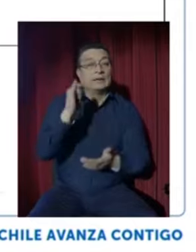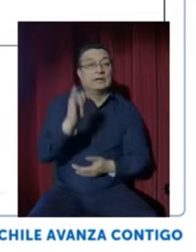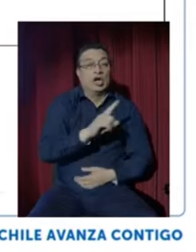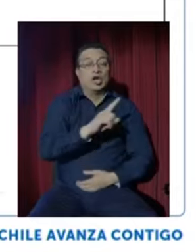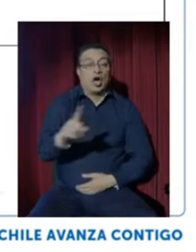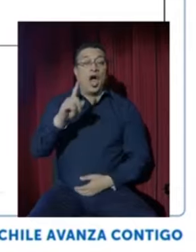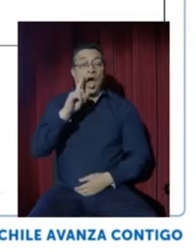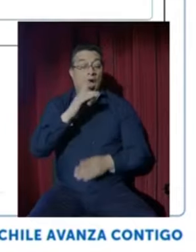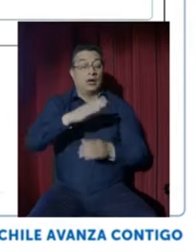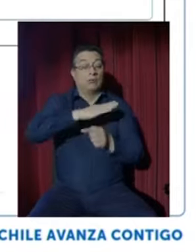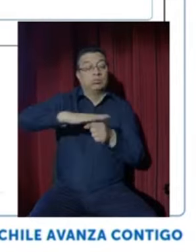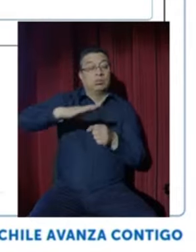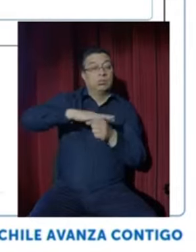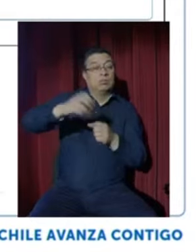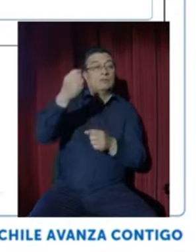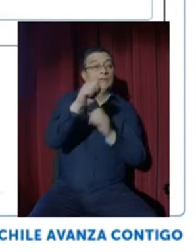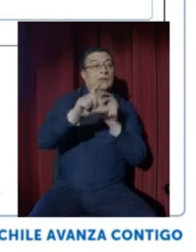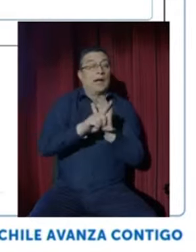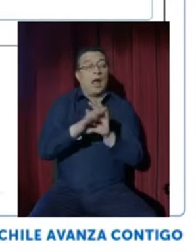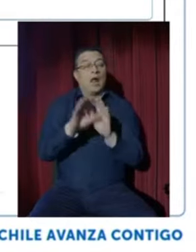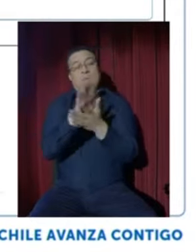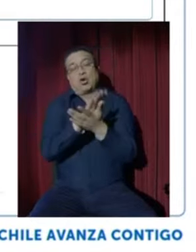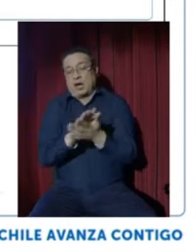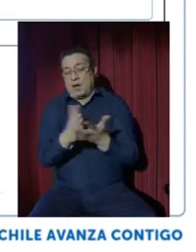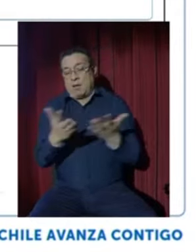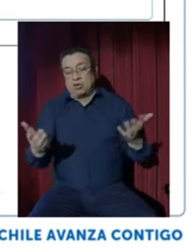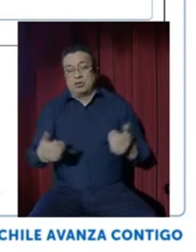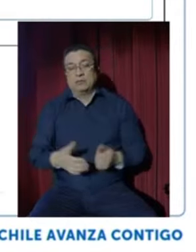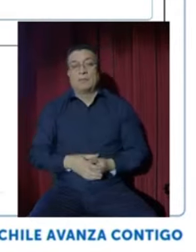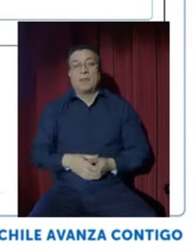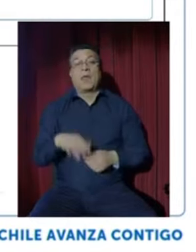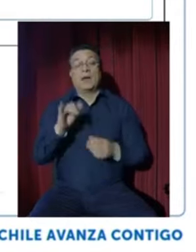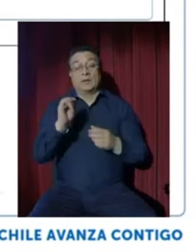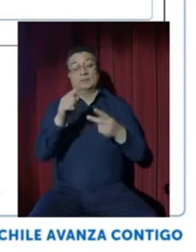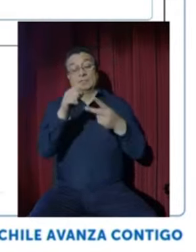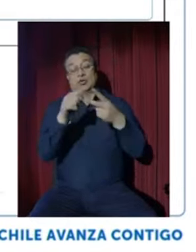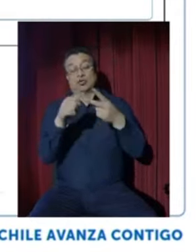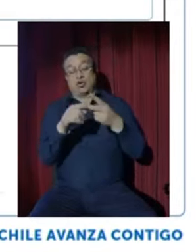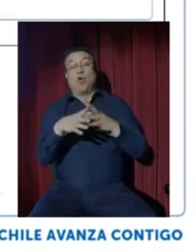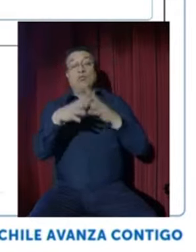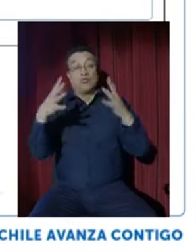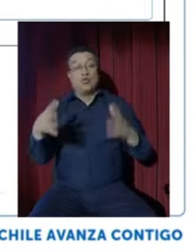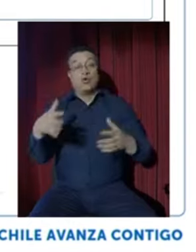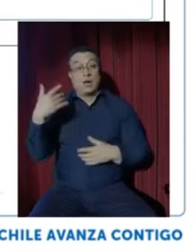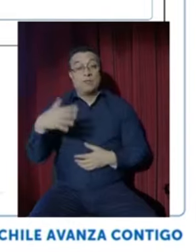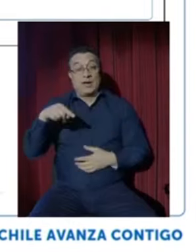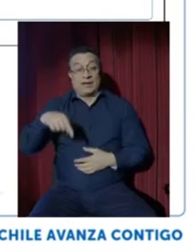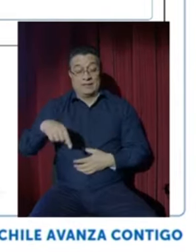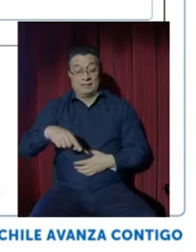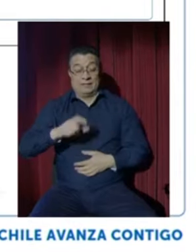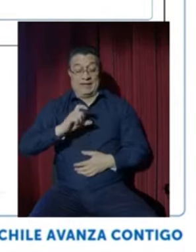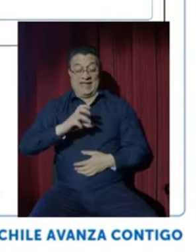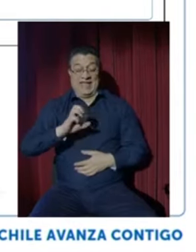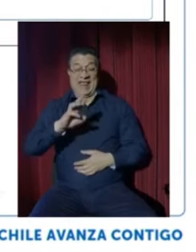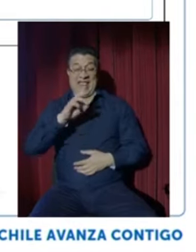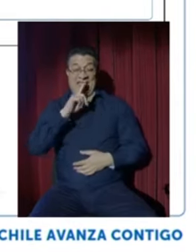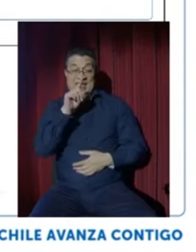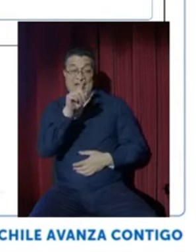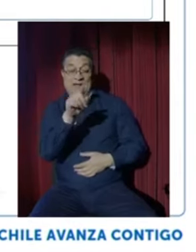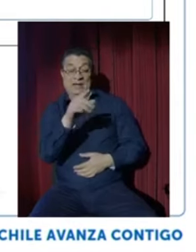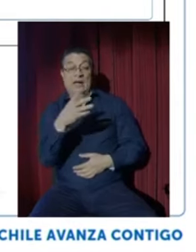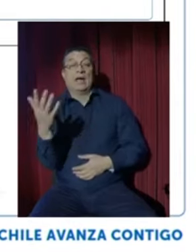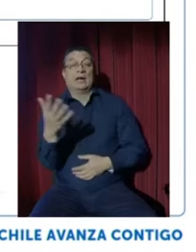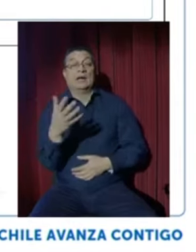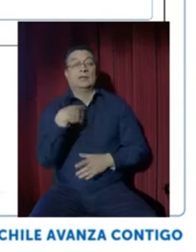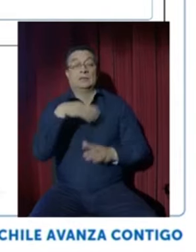una corta ilegal y como les decía dos hitos muy relevantes para esta gerencia es la